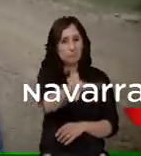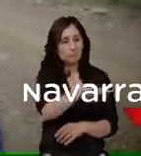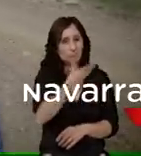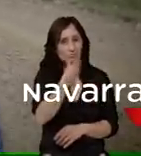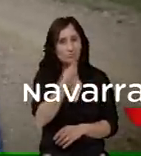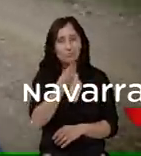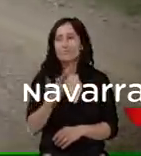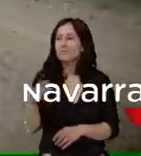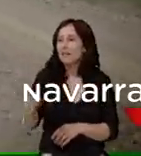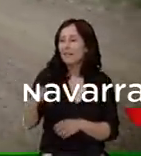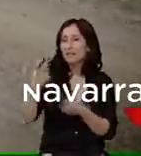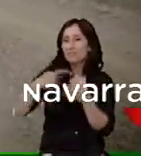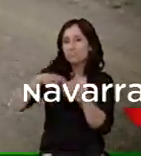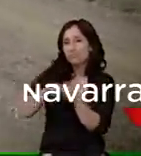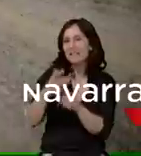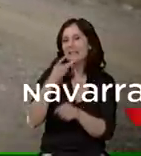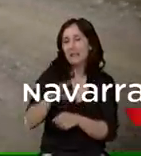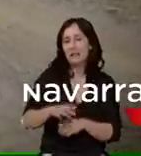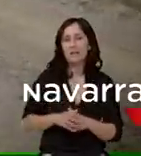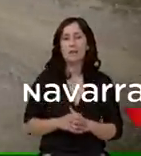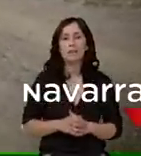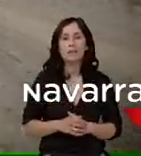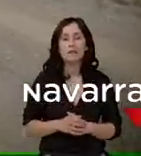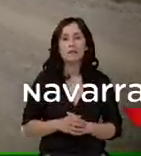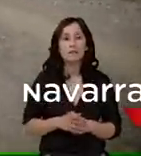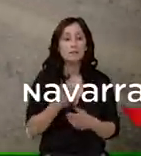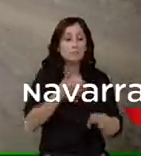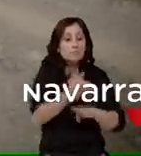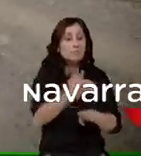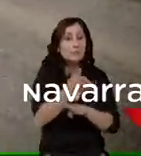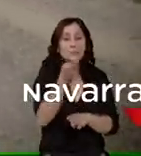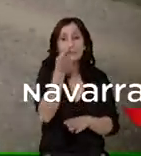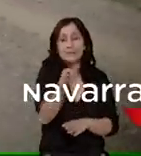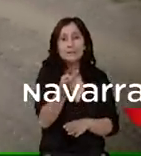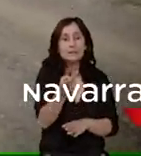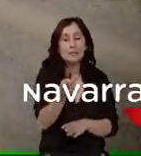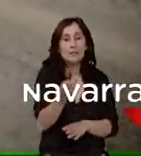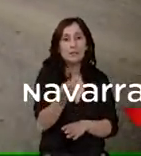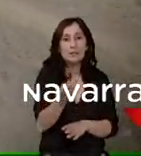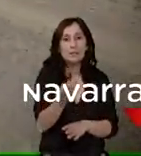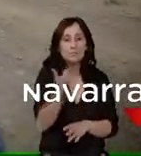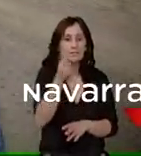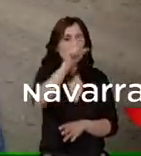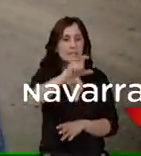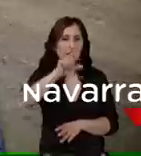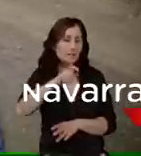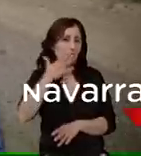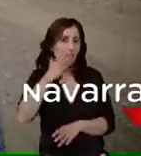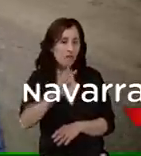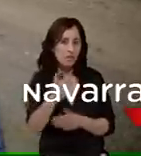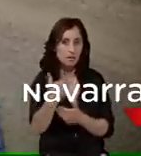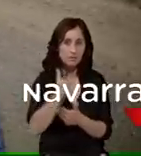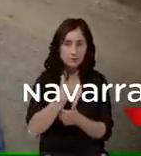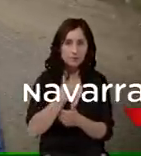¿Qué tipo de cliente suele venir? Pues para visitar la Bardena tenemos muchos clientes francés, como decías antes.